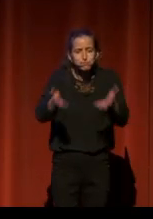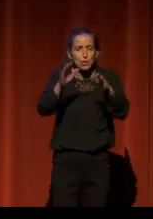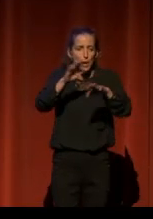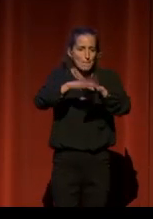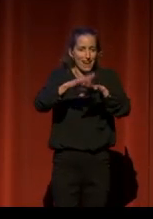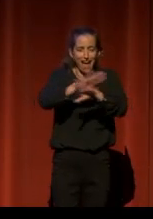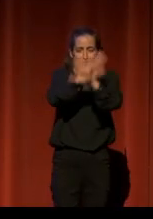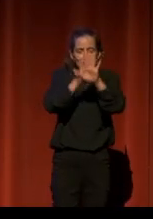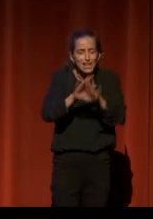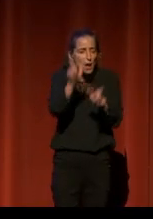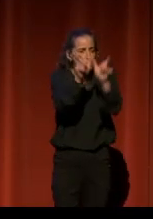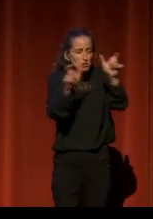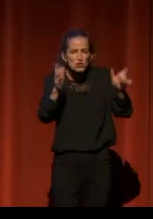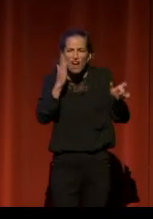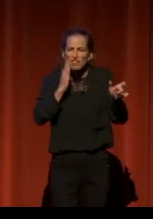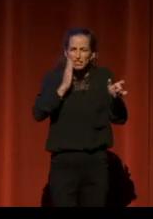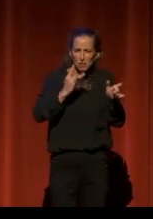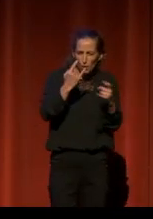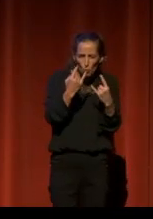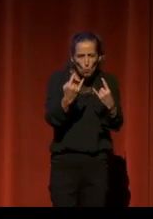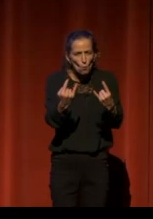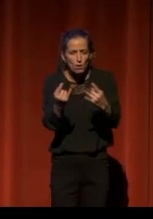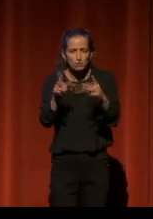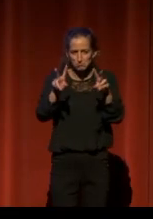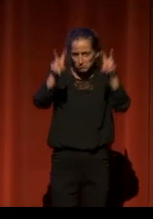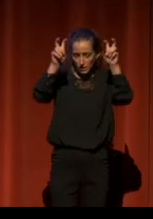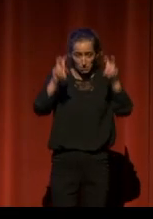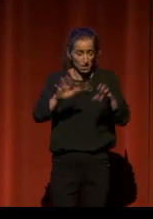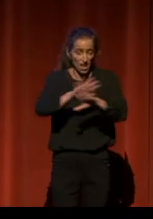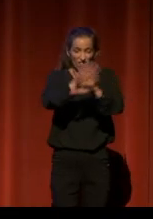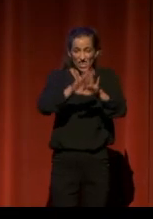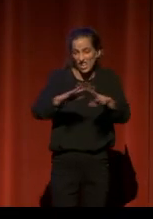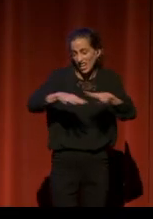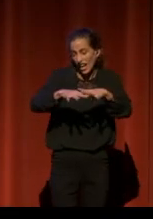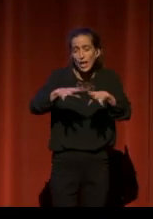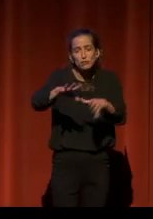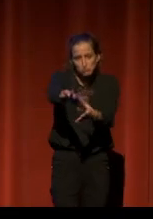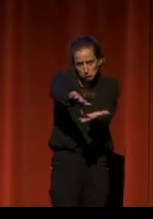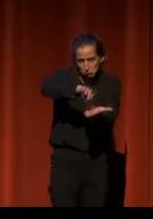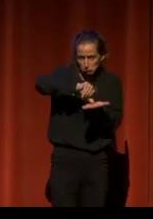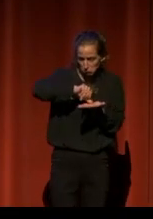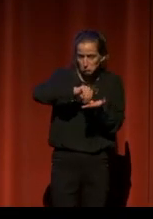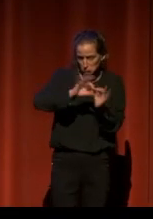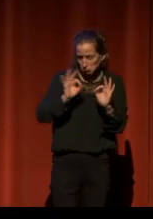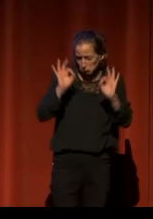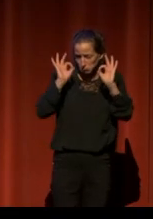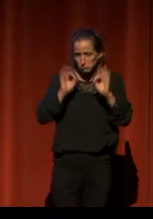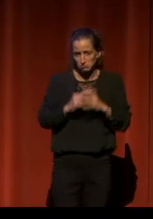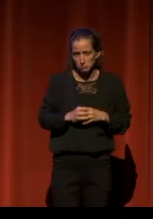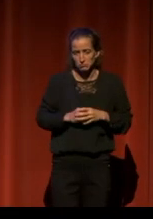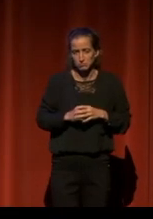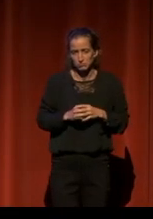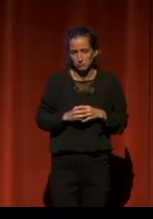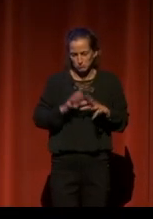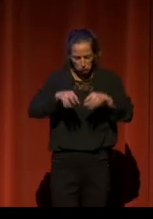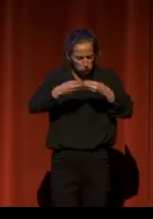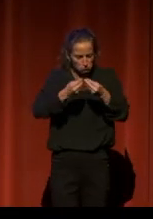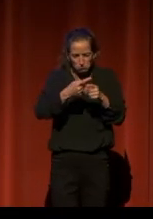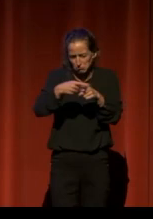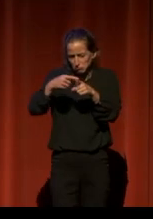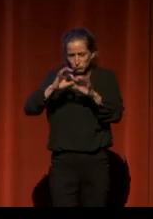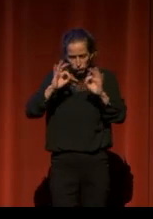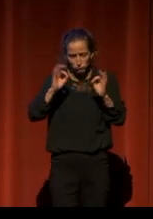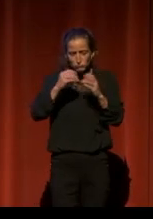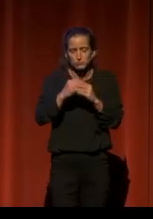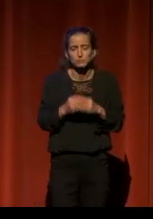afectividad identidad y saber emergiendo como centralidad de una red que desborda sus propias paredes no Bueno ahí no sé si